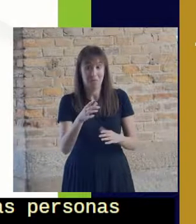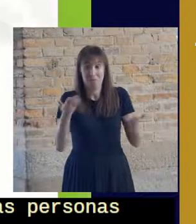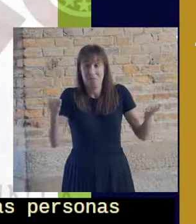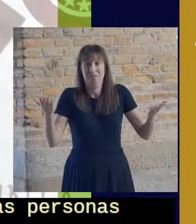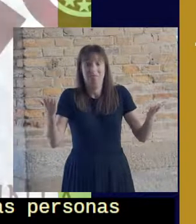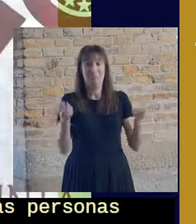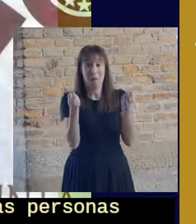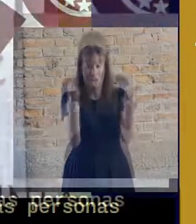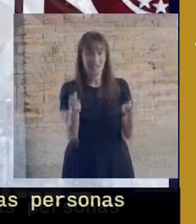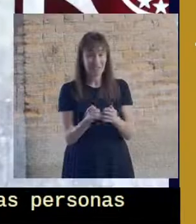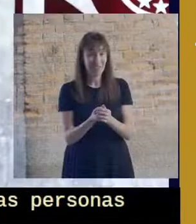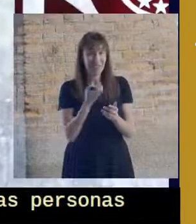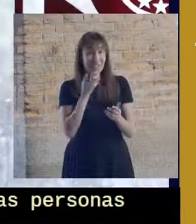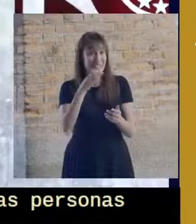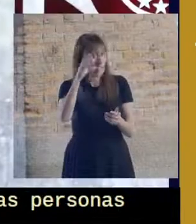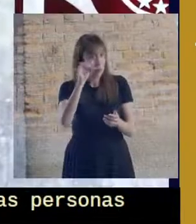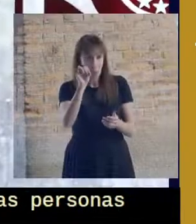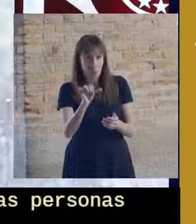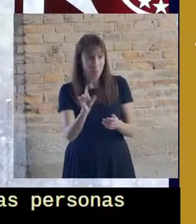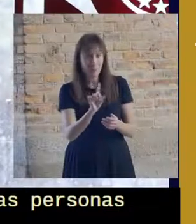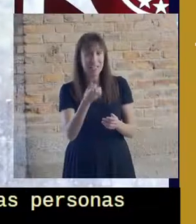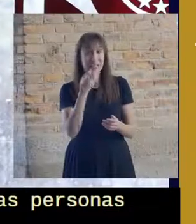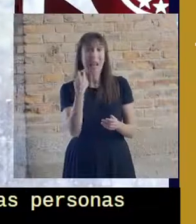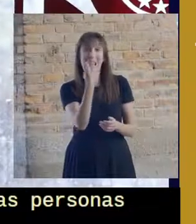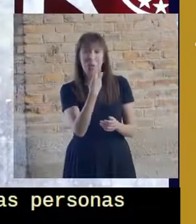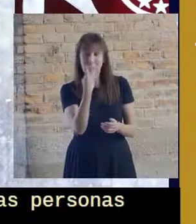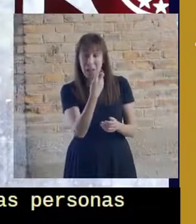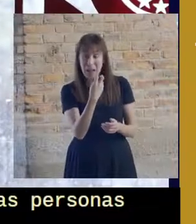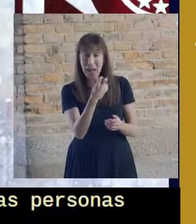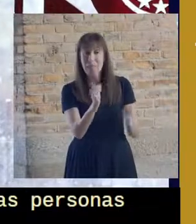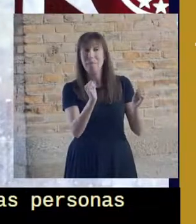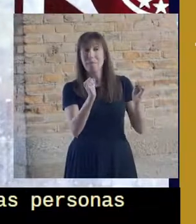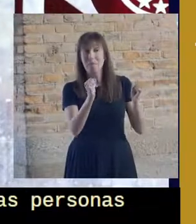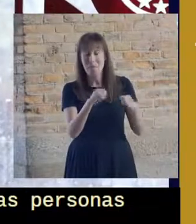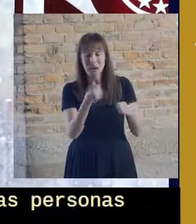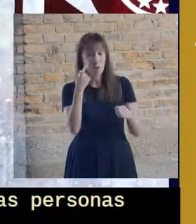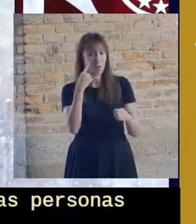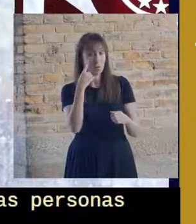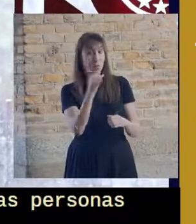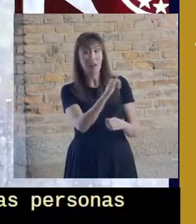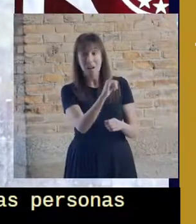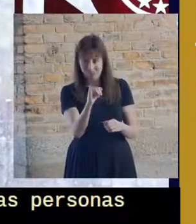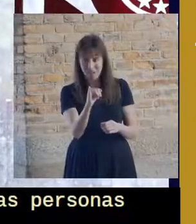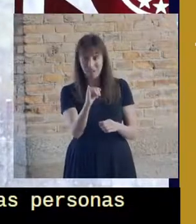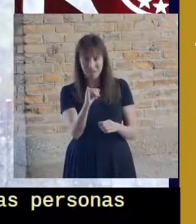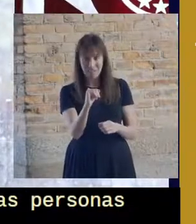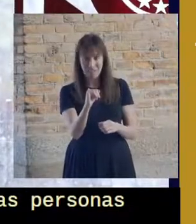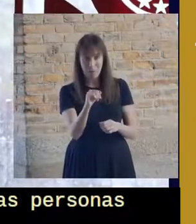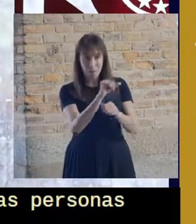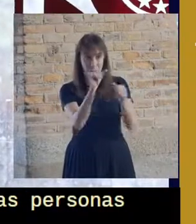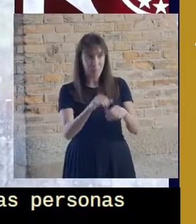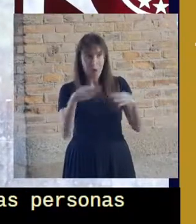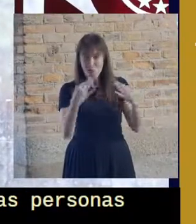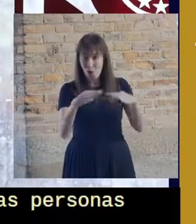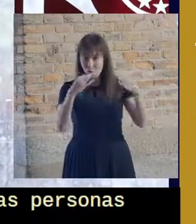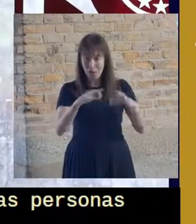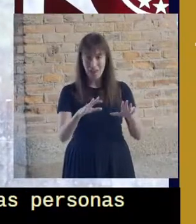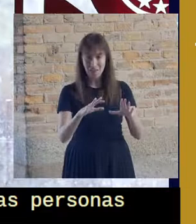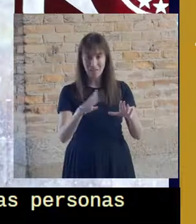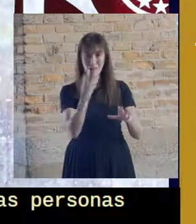y si no te escucha está acostumbre si tiene lectura labial está acostumbrado a tener una lectura labial de manera